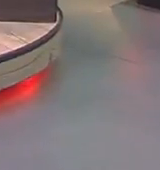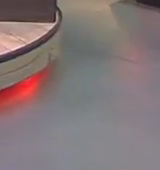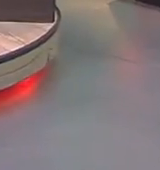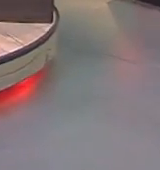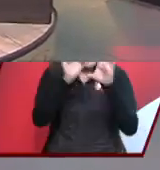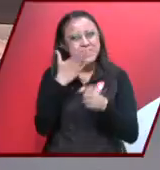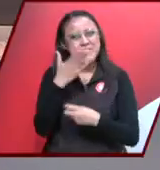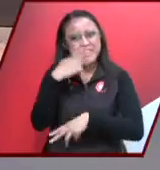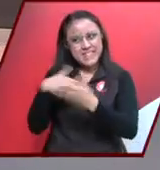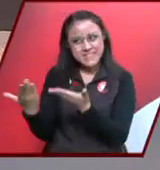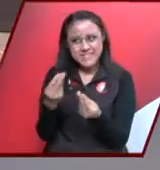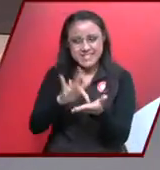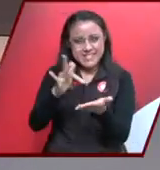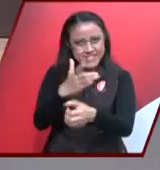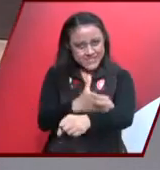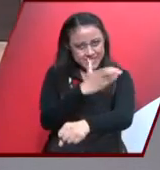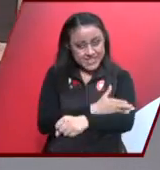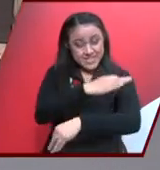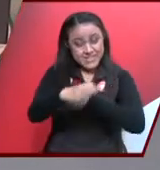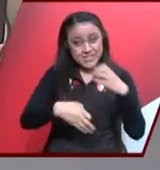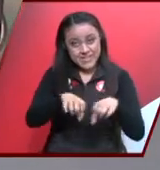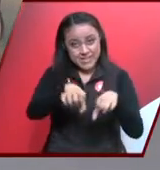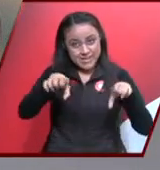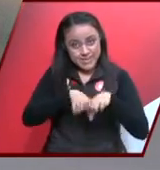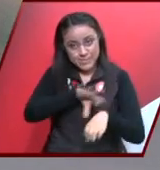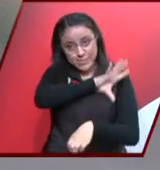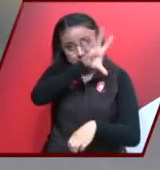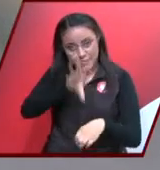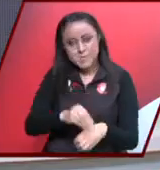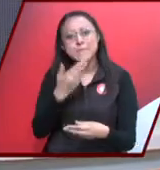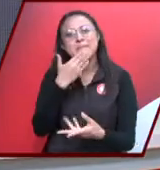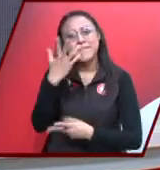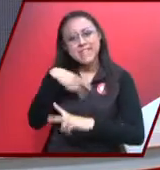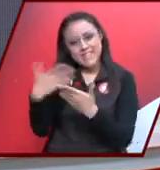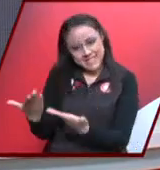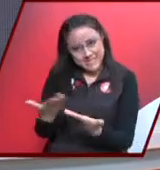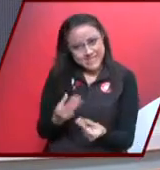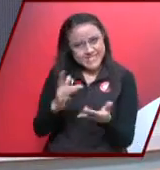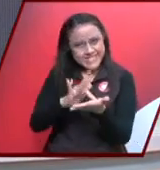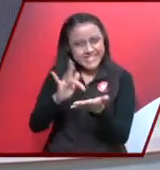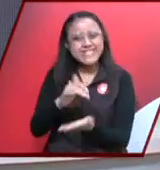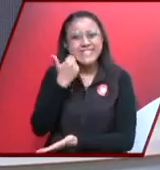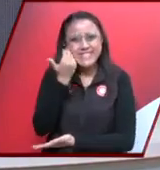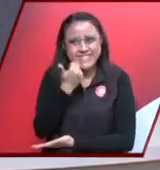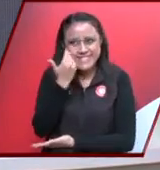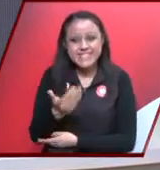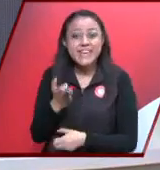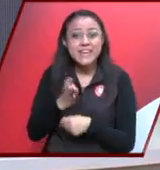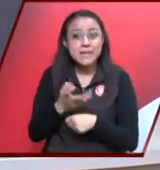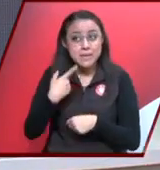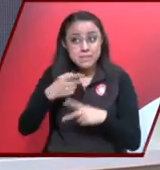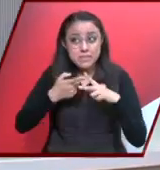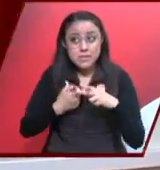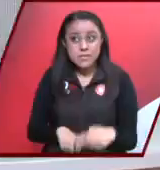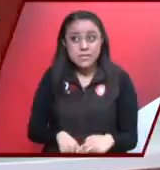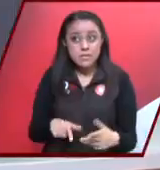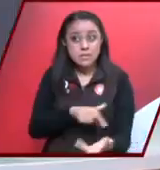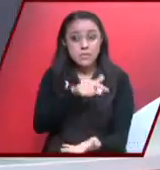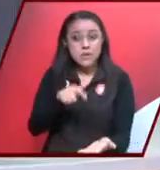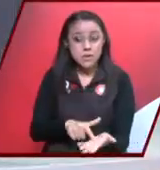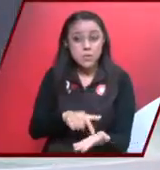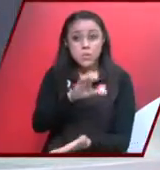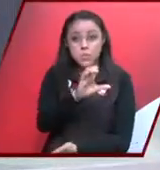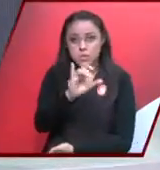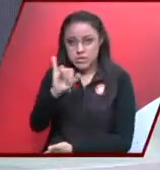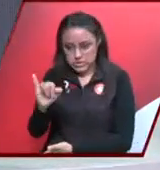¿Qué tal? Bienvenidos, mil gracias por acompañarnos. A nombre de todo el equipo que hace posible este espacio, sean bienvenidos. Gracias, muy amables. Entramos hoy desde